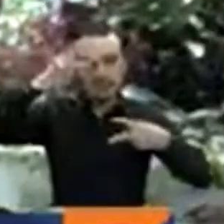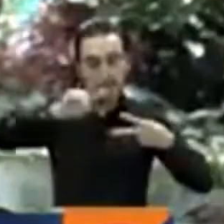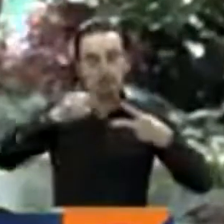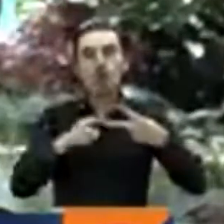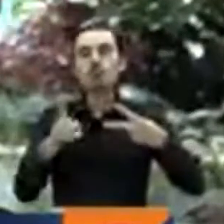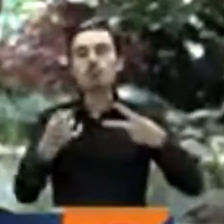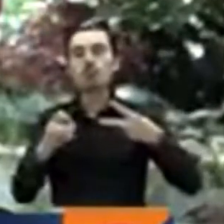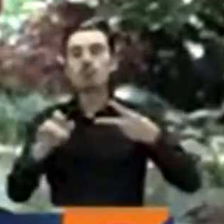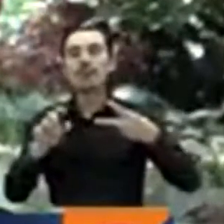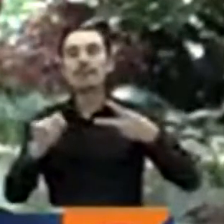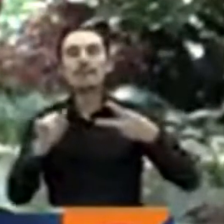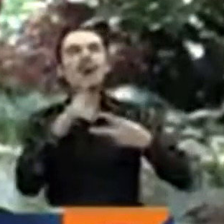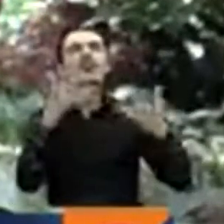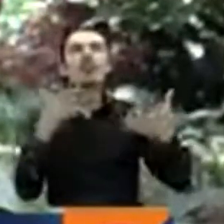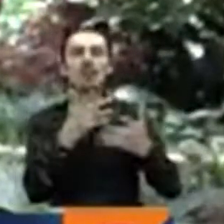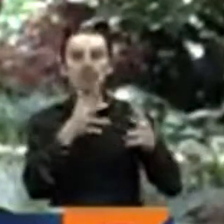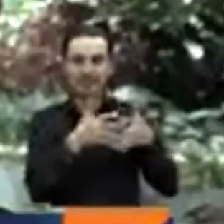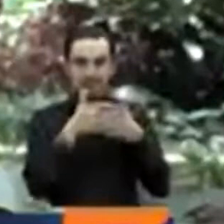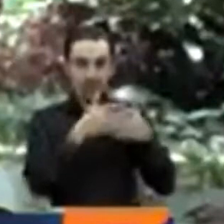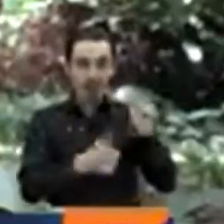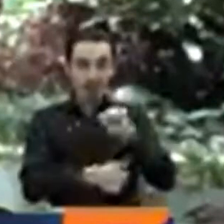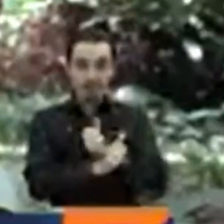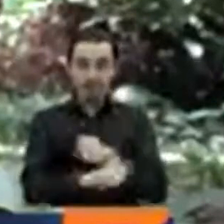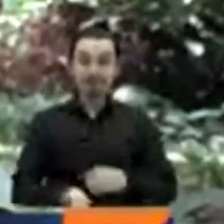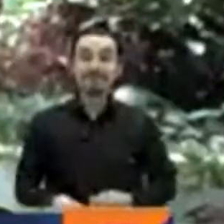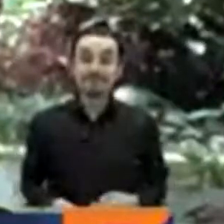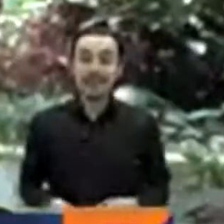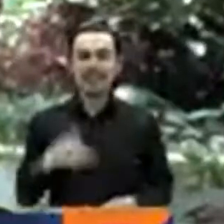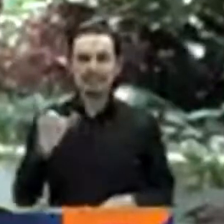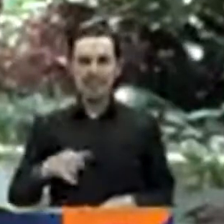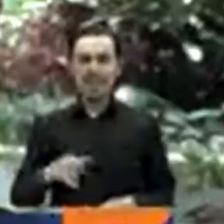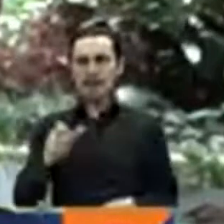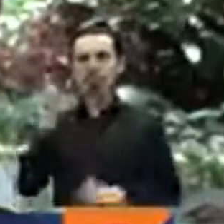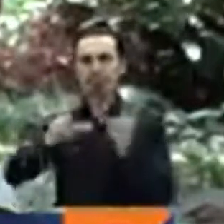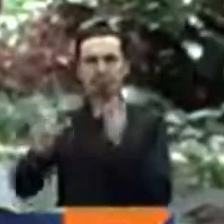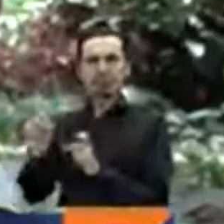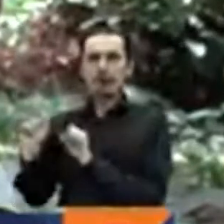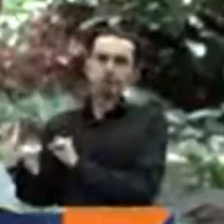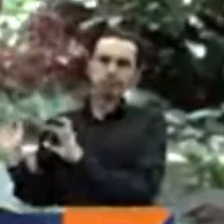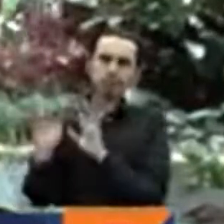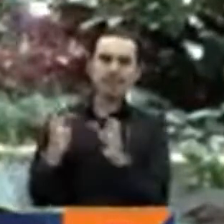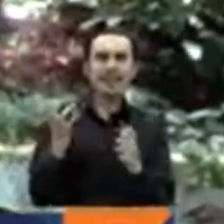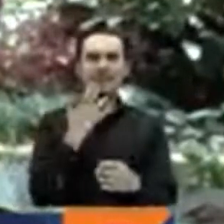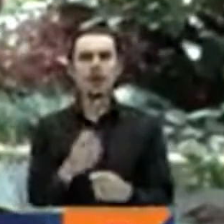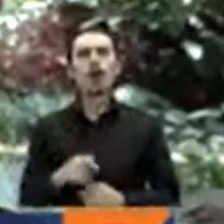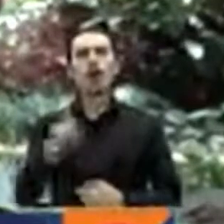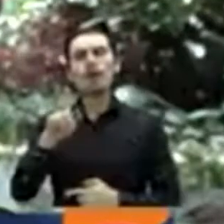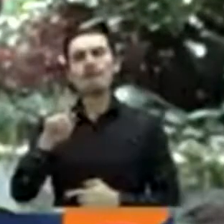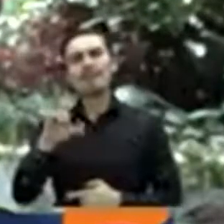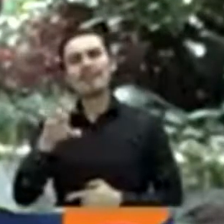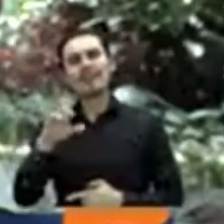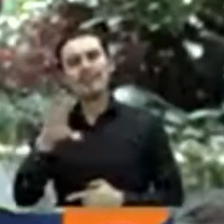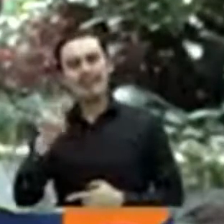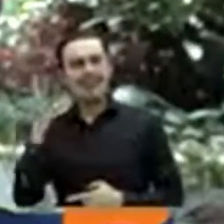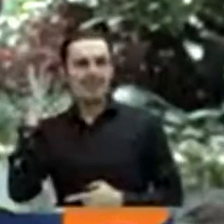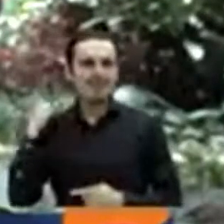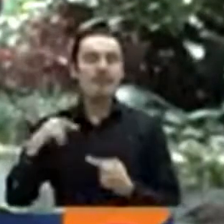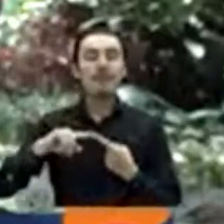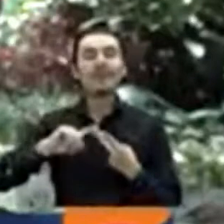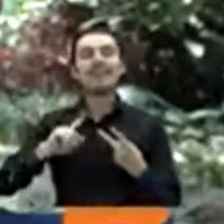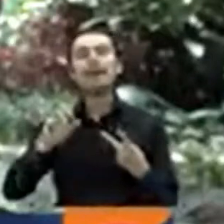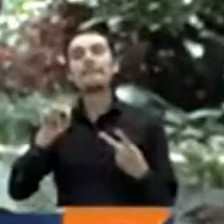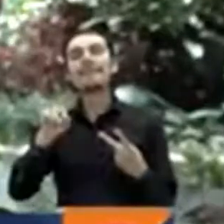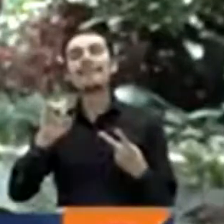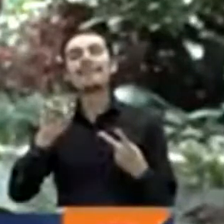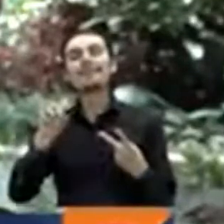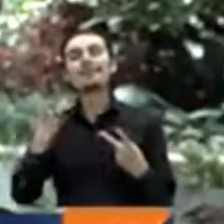Guatemala en Estados Unidos. Pues bueno, hombres y referentes experimentados de la selección Colombia como Falcao y Mateo Zuribe esperan poder aportar